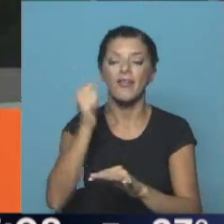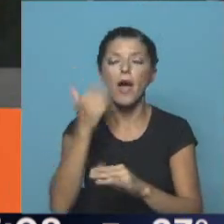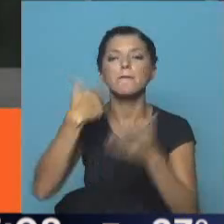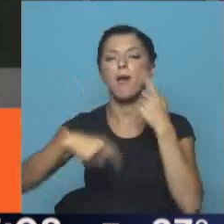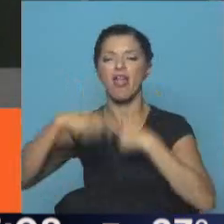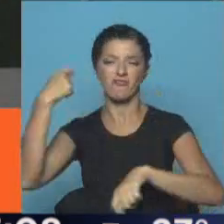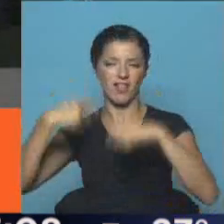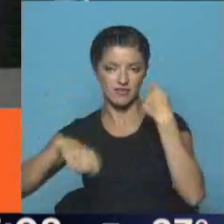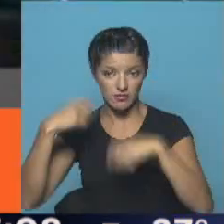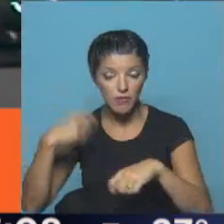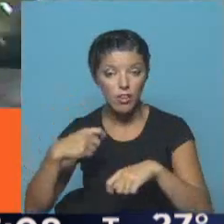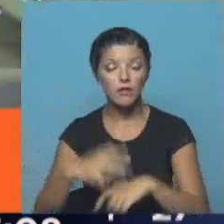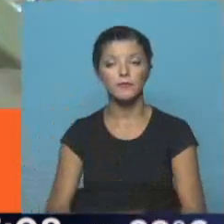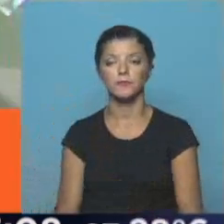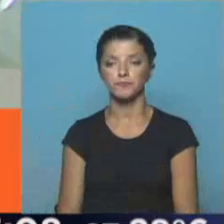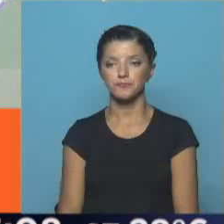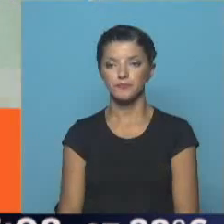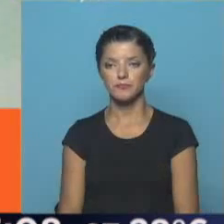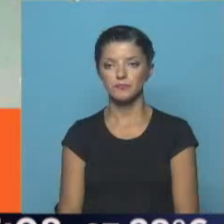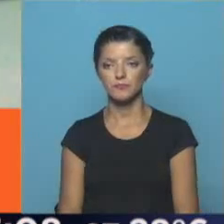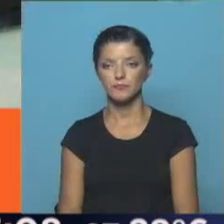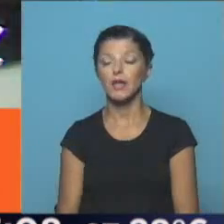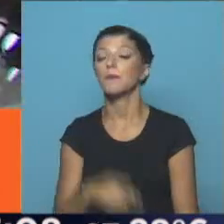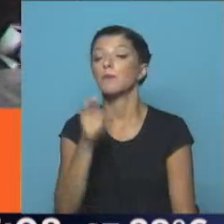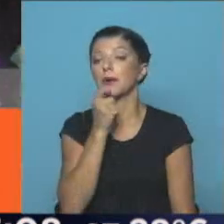flexible y de filas en las que, por ejemplo,